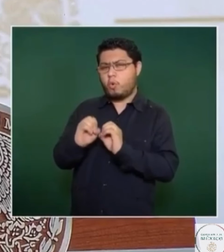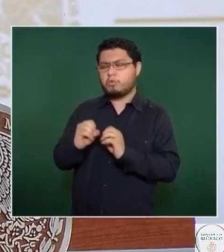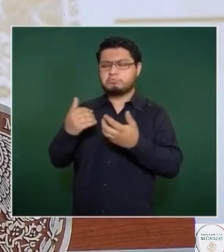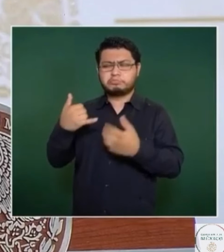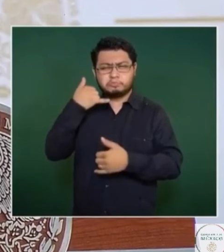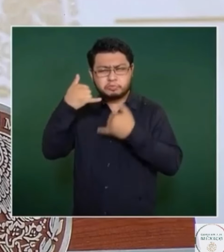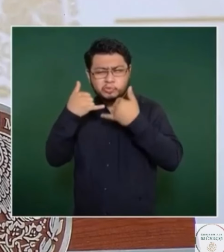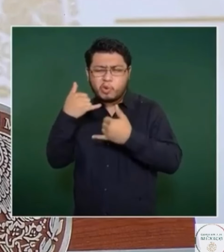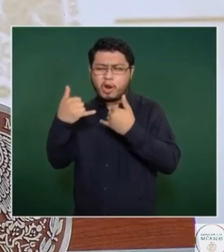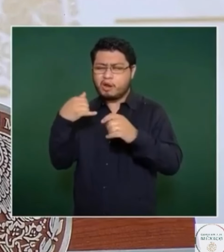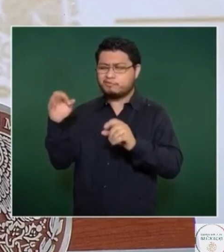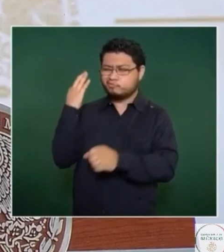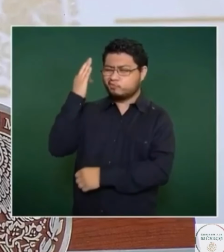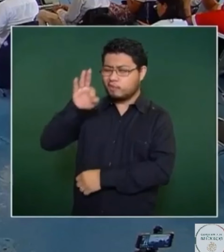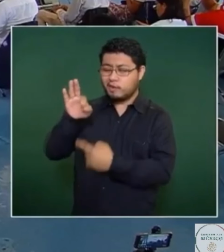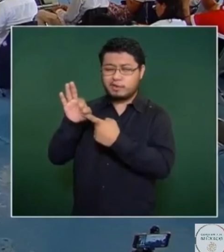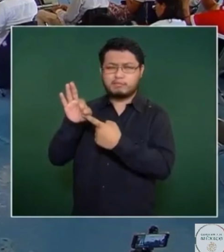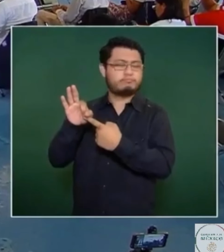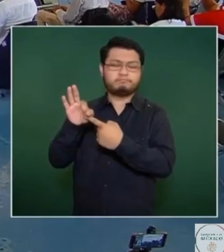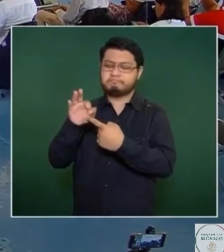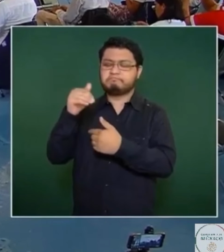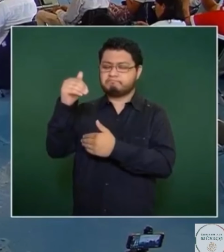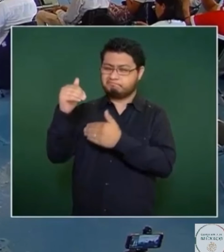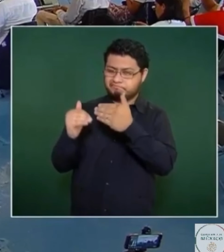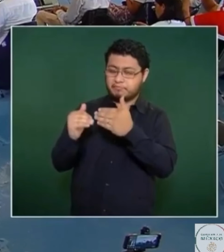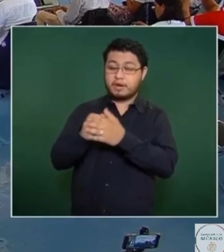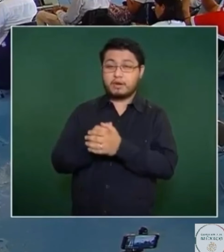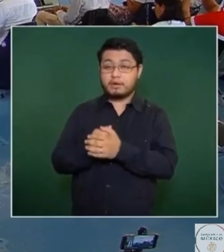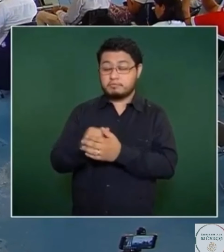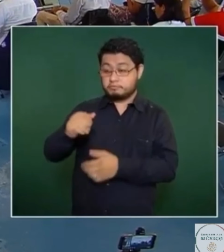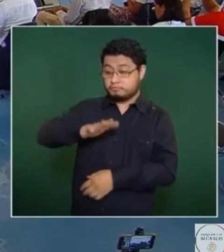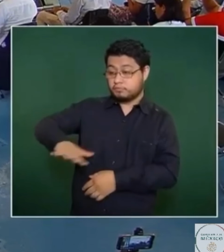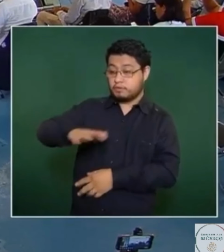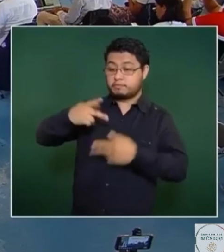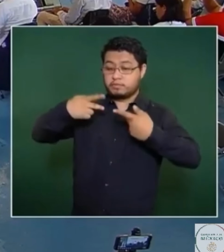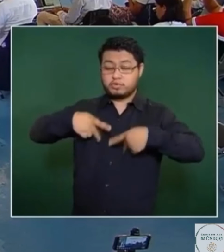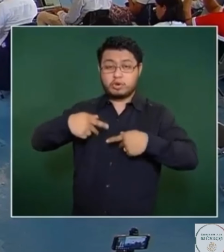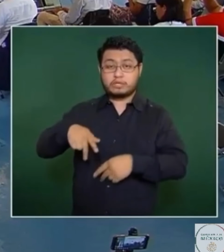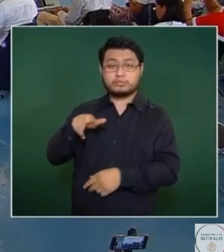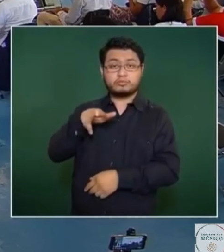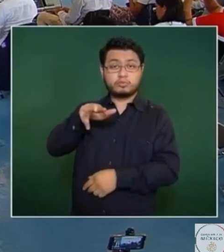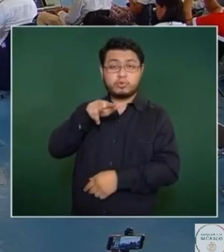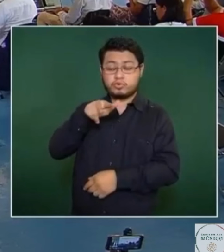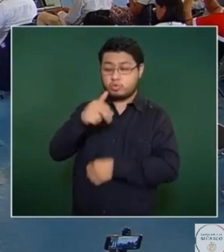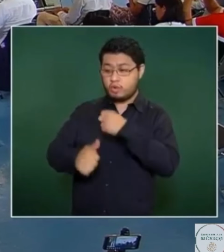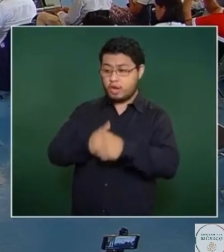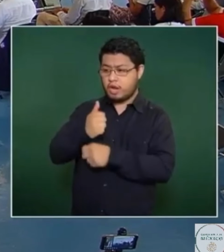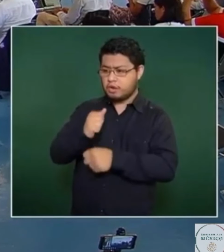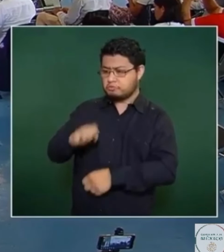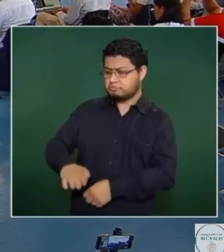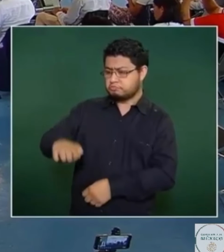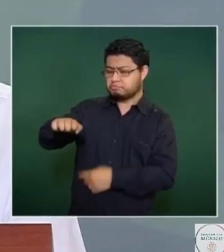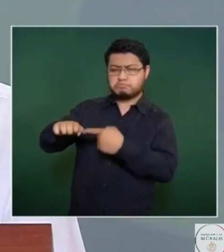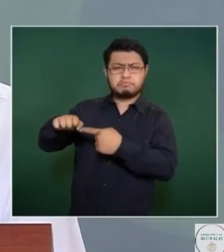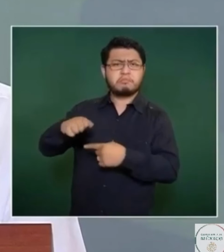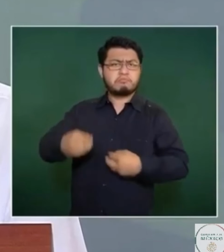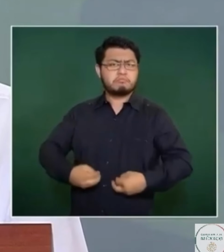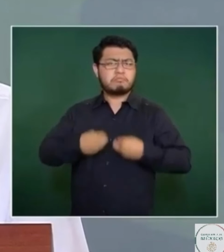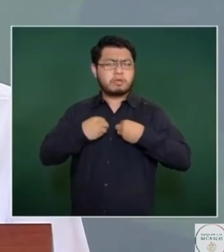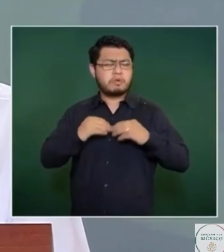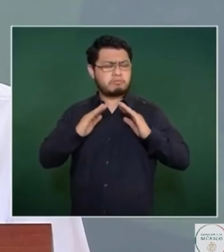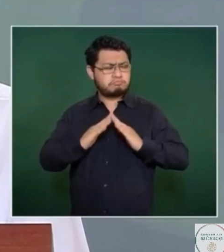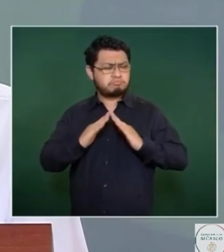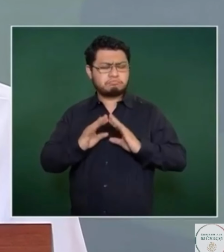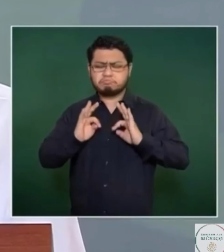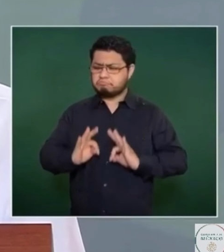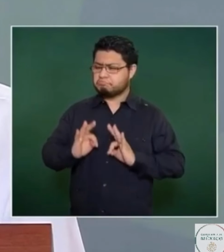favor. Primer lugar de población de 18 años y más que se considera viviendo segura en su entidad. Primer lugar de percepción